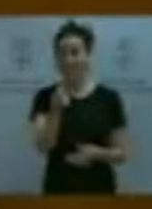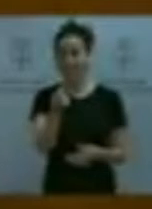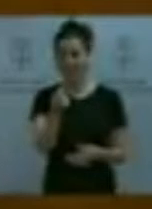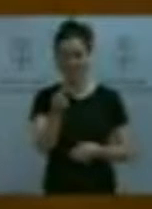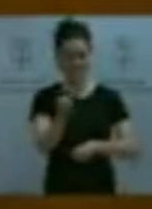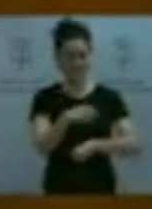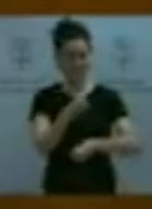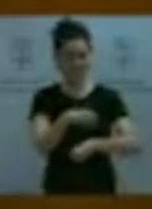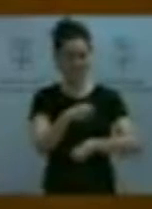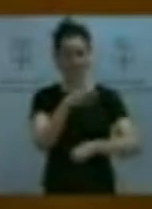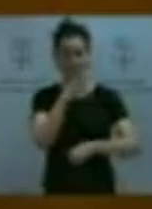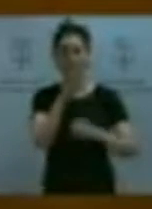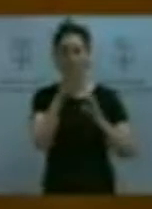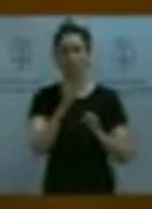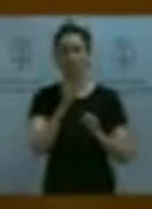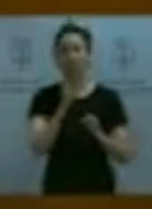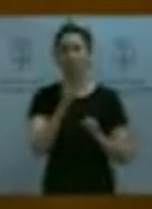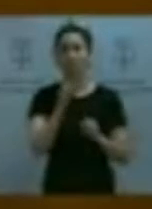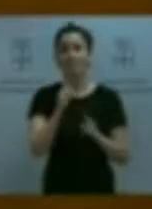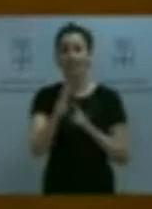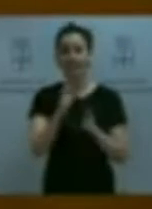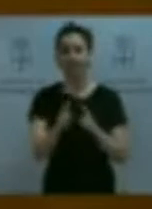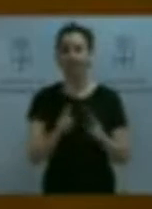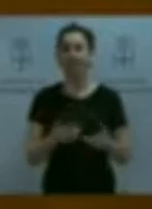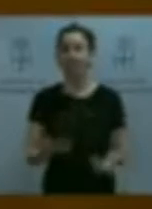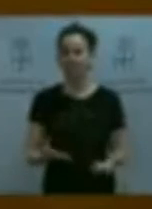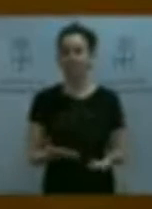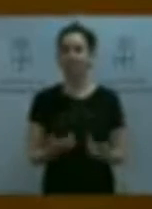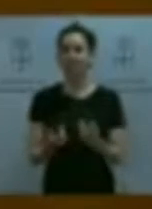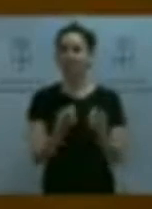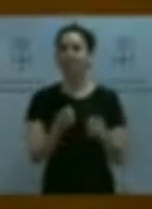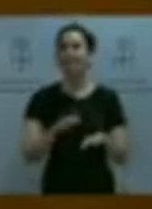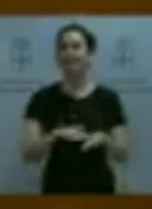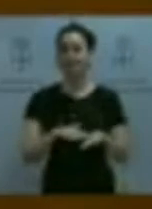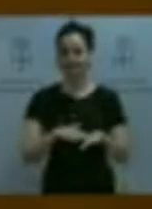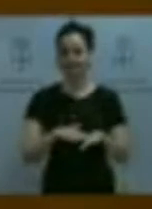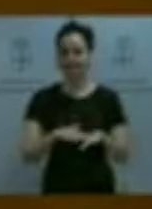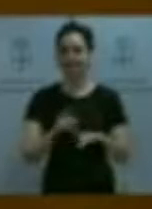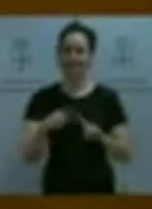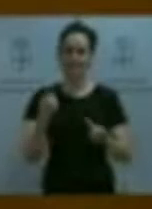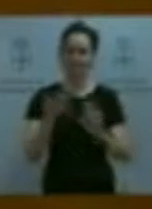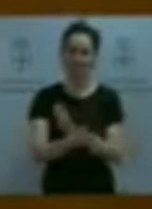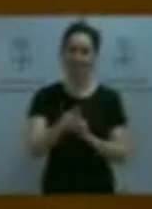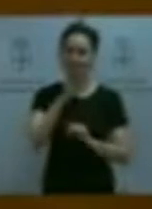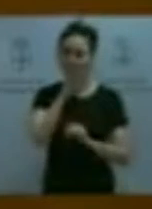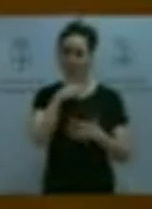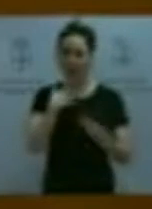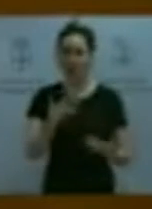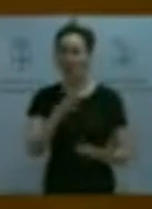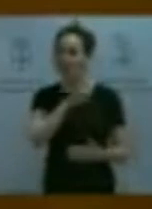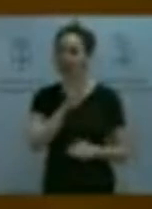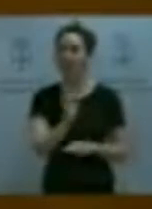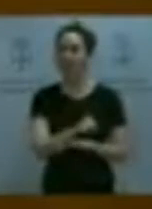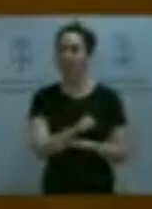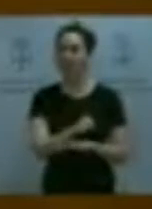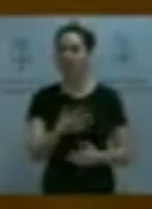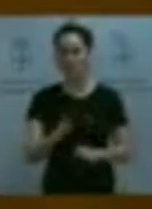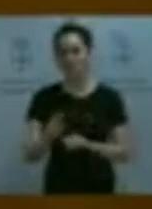lo tenemos totalmente desatendido. Y mire, en otro que es, me parece, flagrante. Mire, el turismo cultural, usted me ha